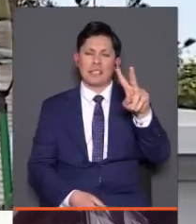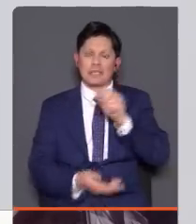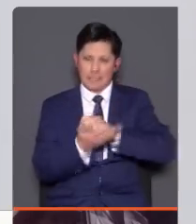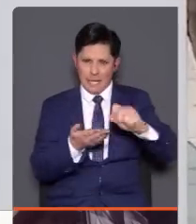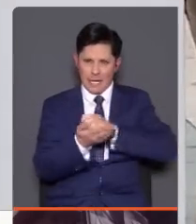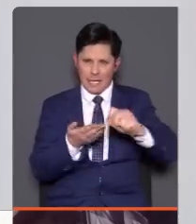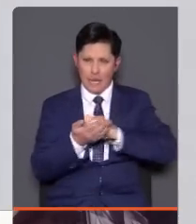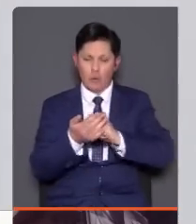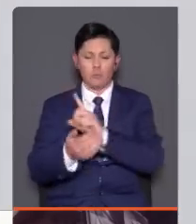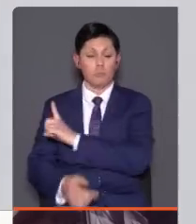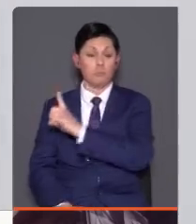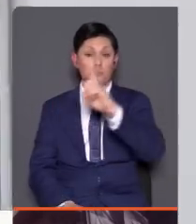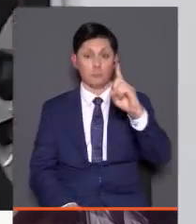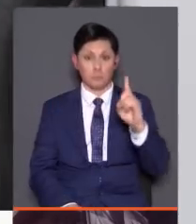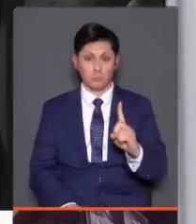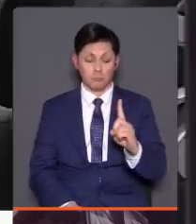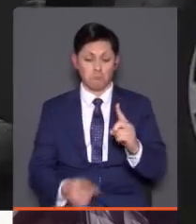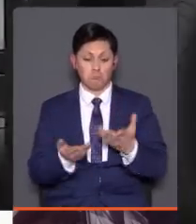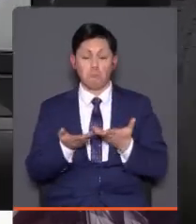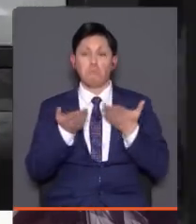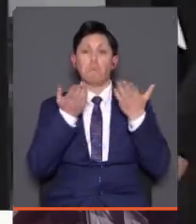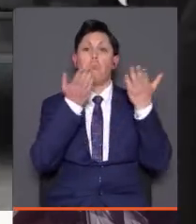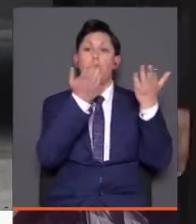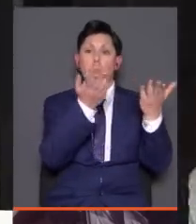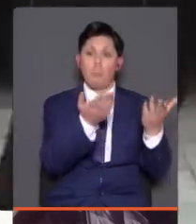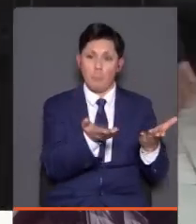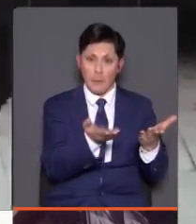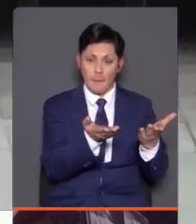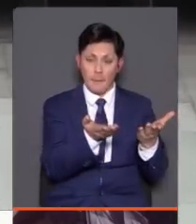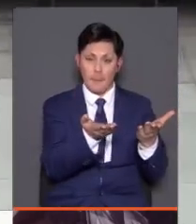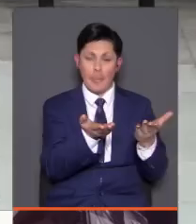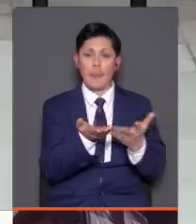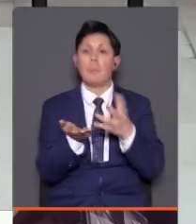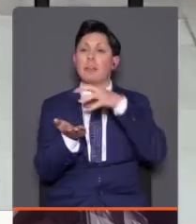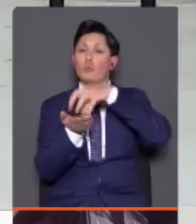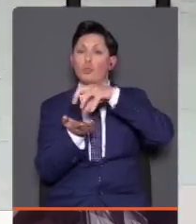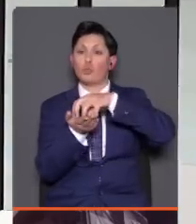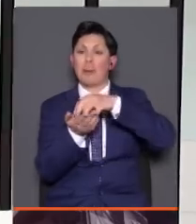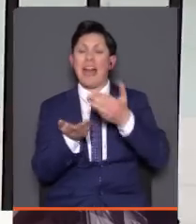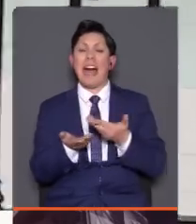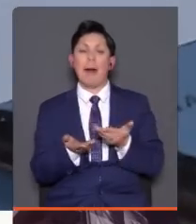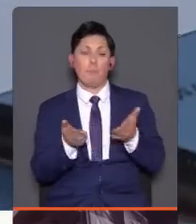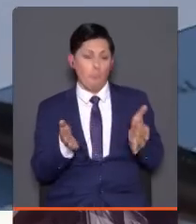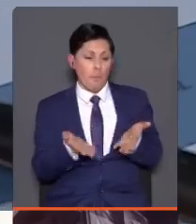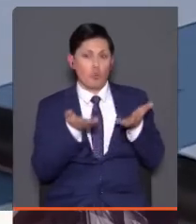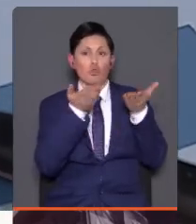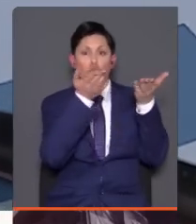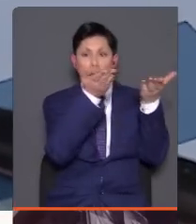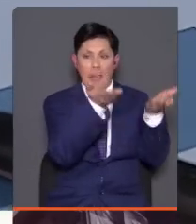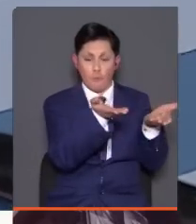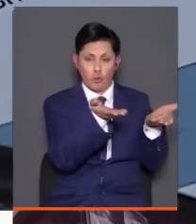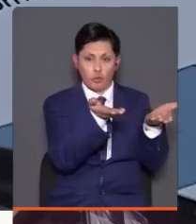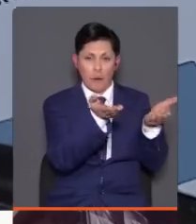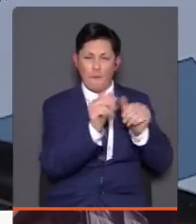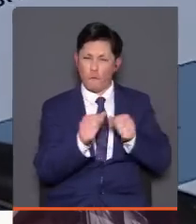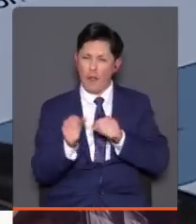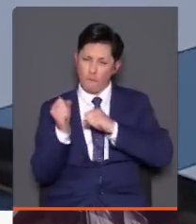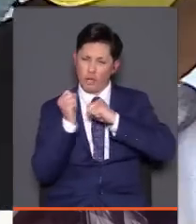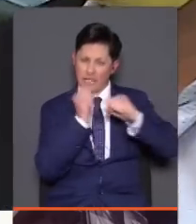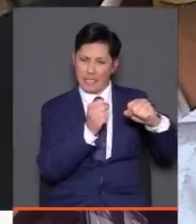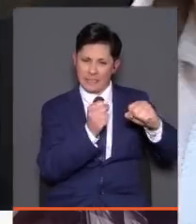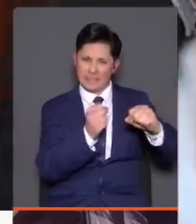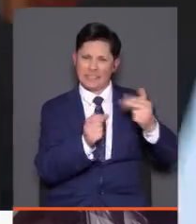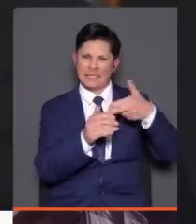ciudad anunciando la entrega de más recursos para enfrentar a estas bandas. Pero quizás lo más relevante de su visita es el